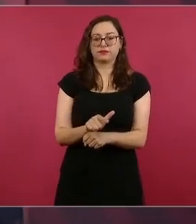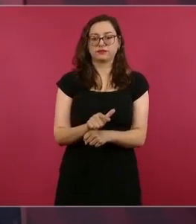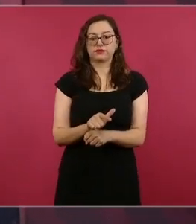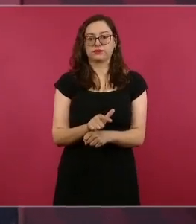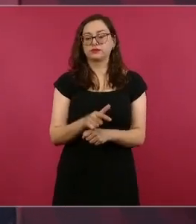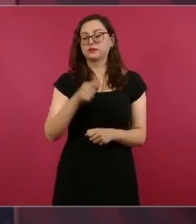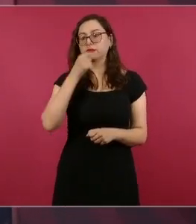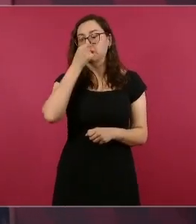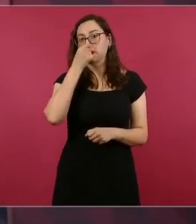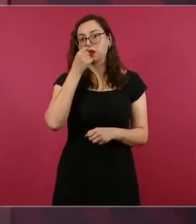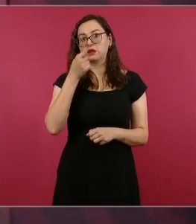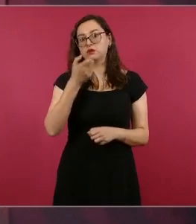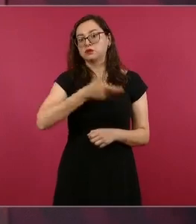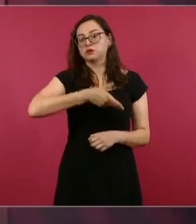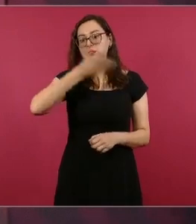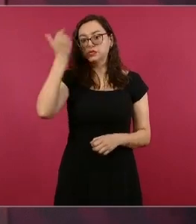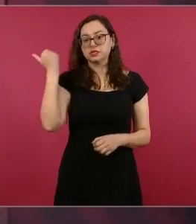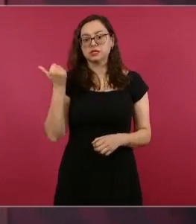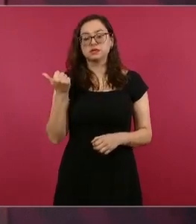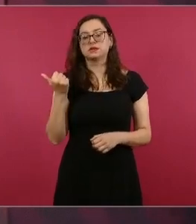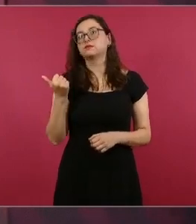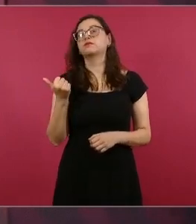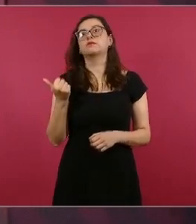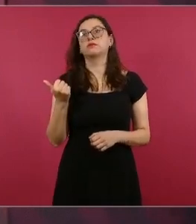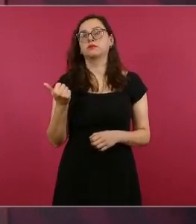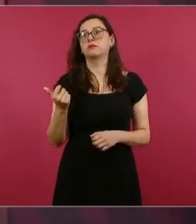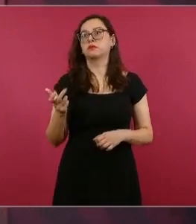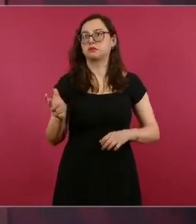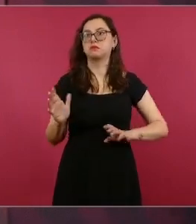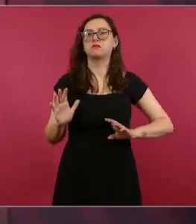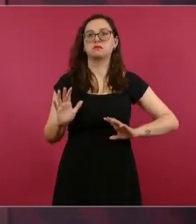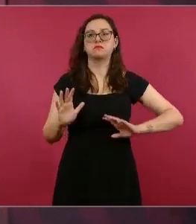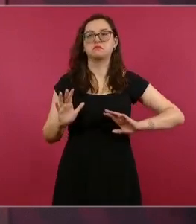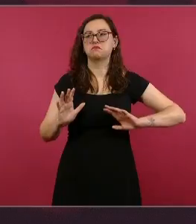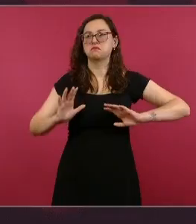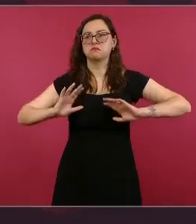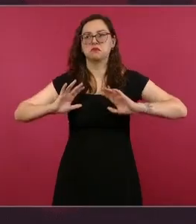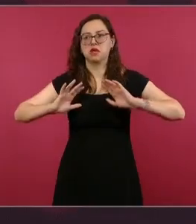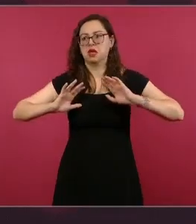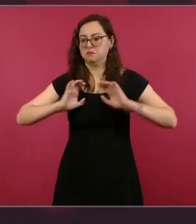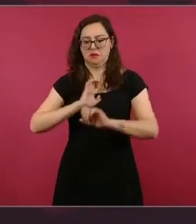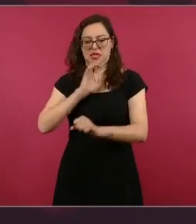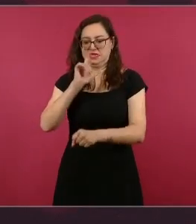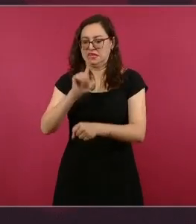hacer no sé cuántos para lo del bicentenario.